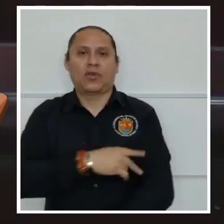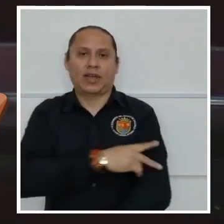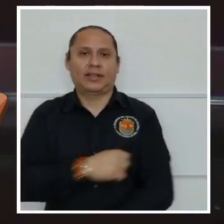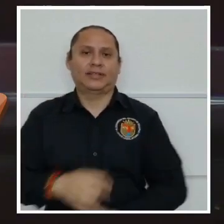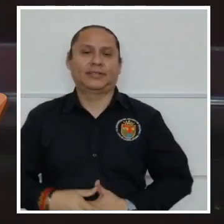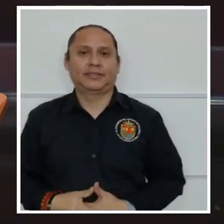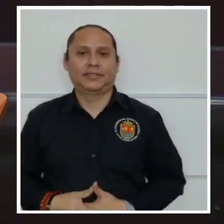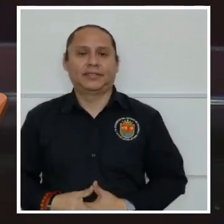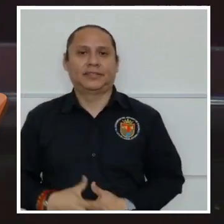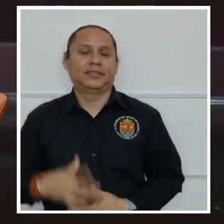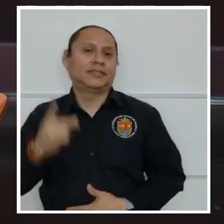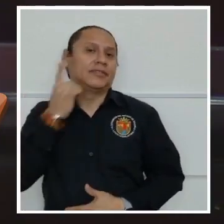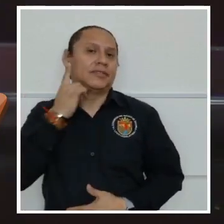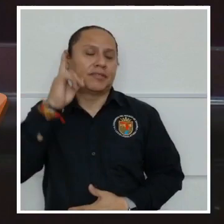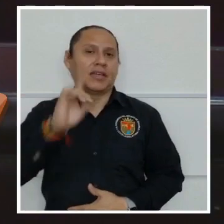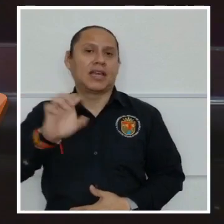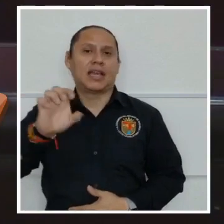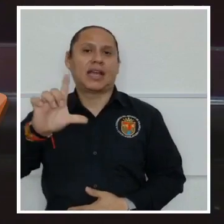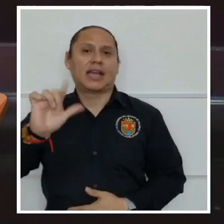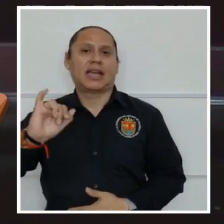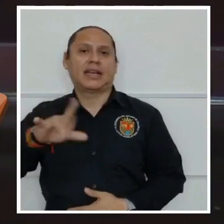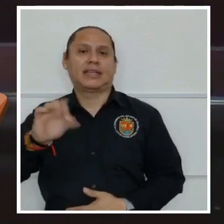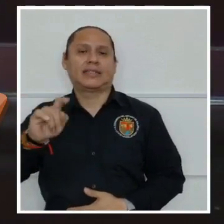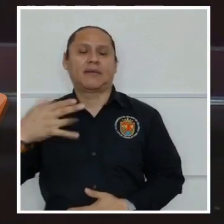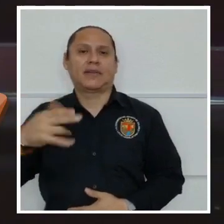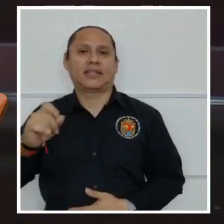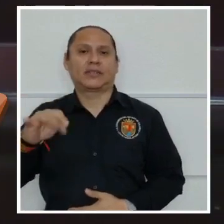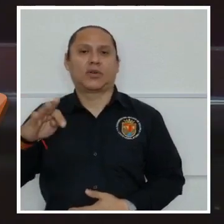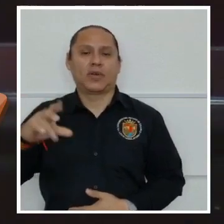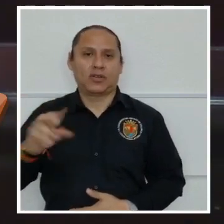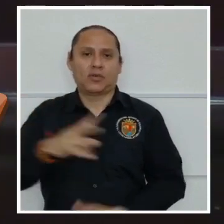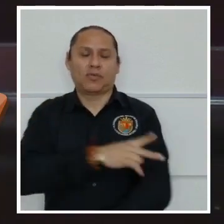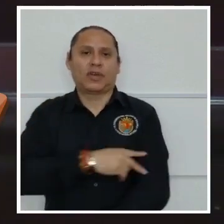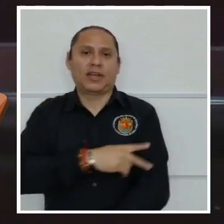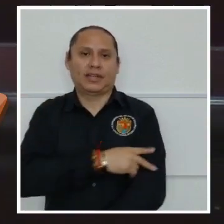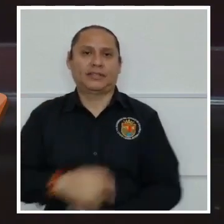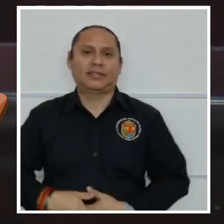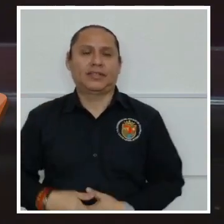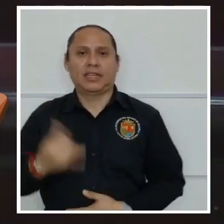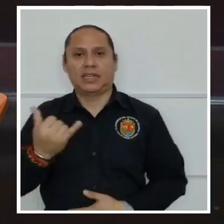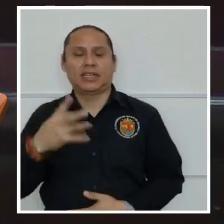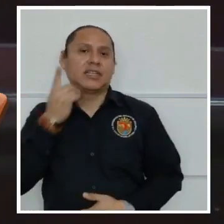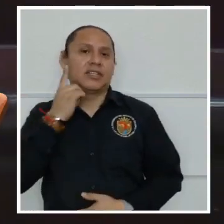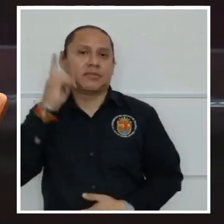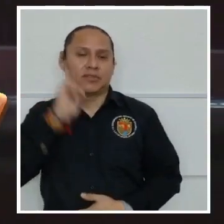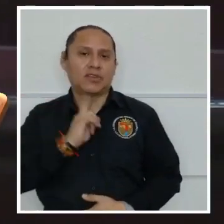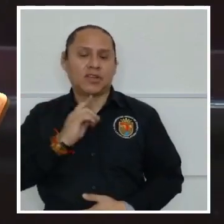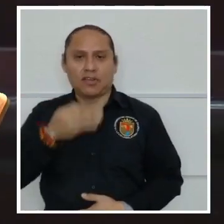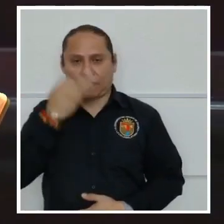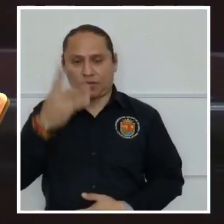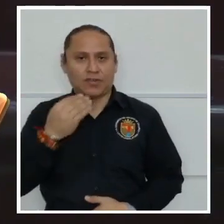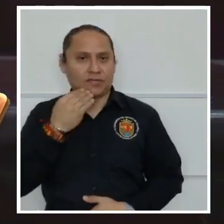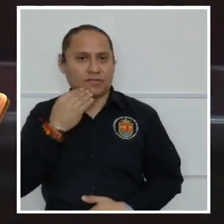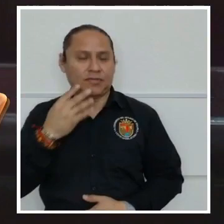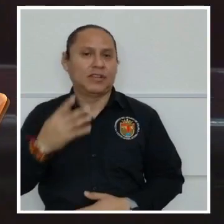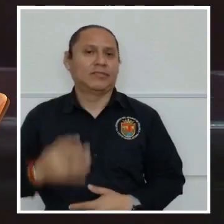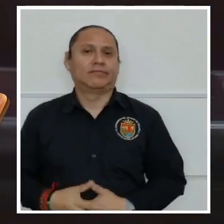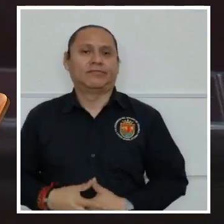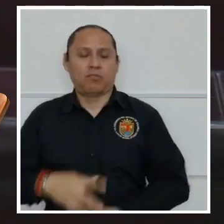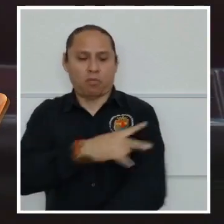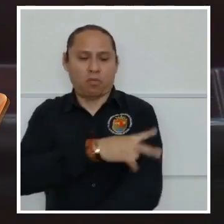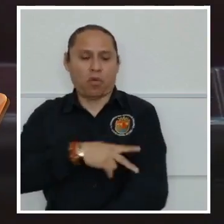vocal, diputada Elizabeth Escobedo Morales, vocal, y diputada Flor de María Esponda Torres,